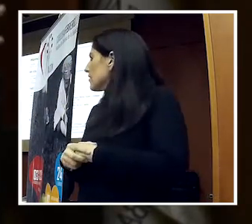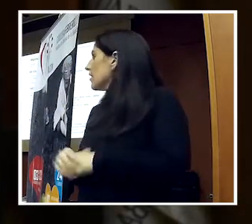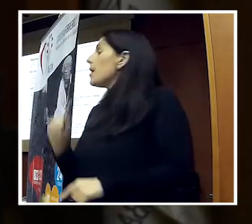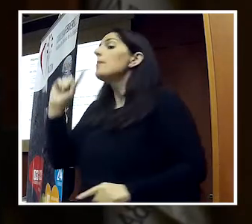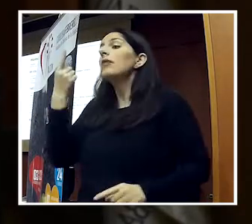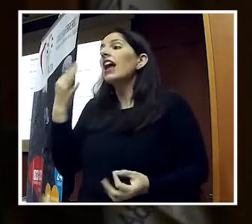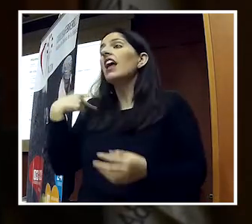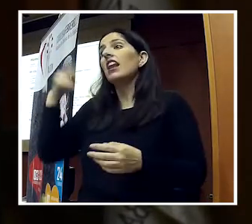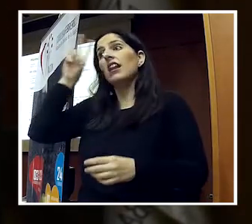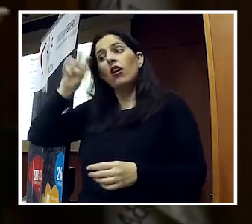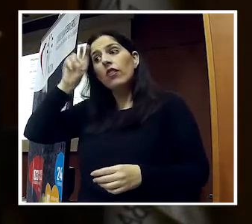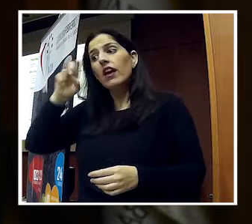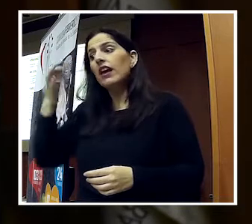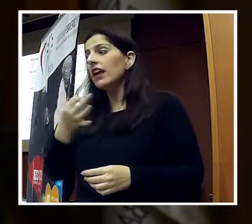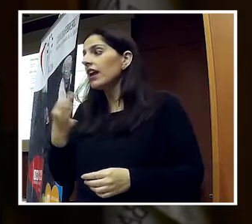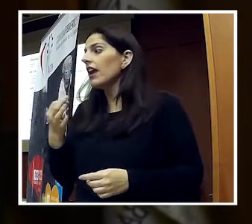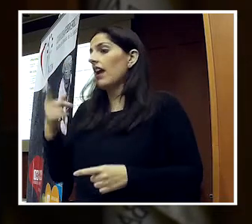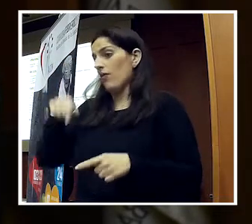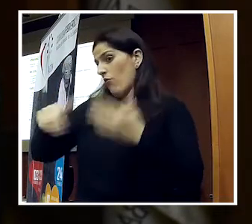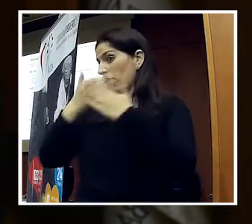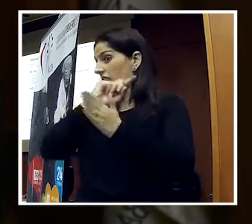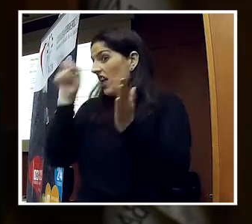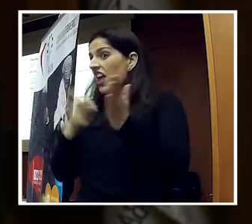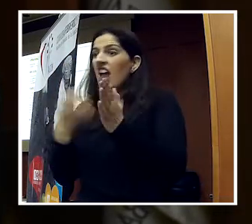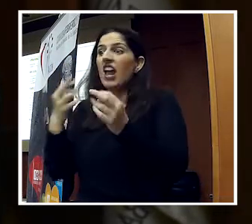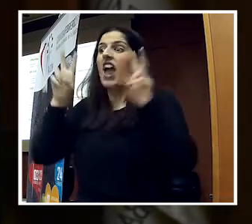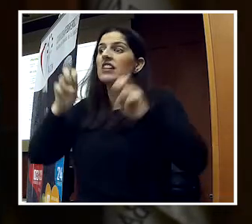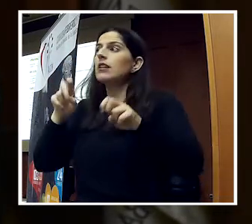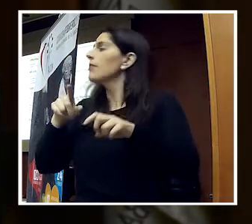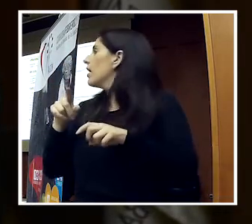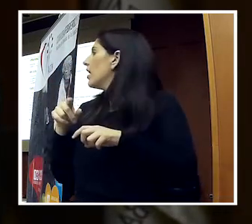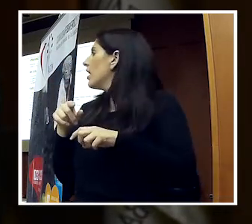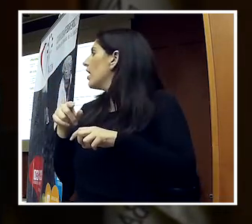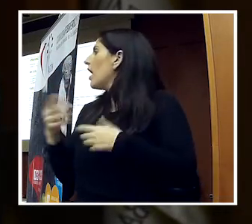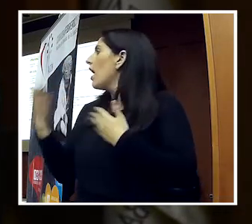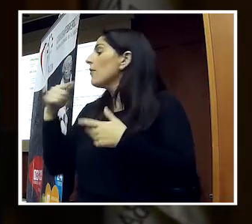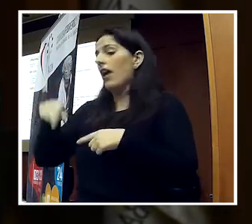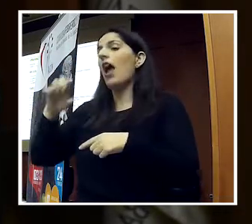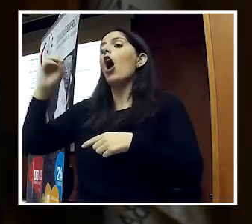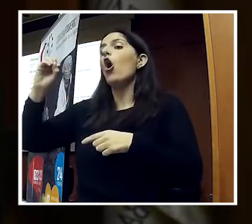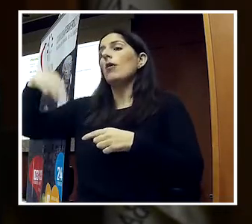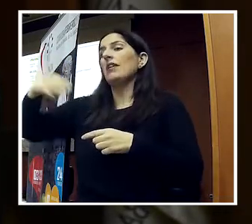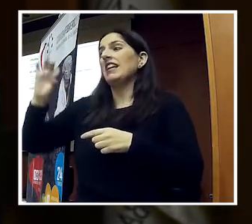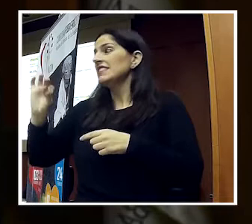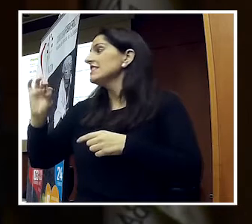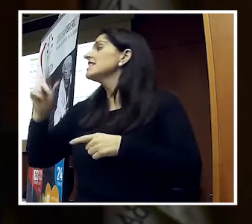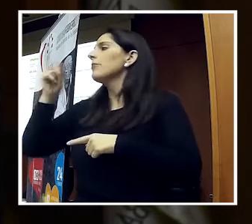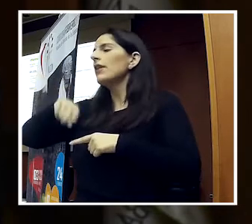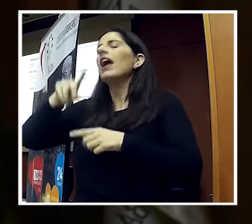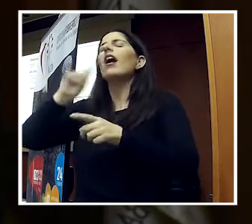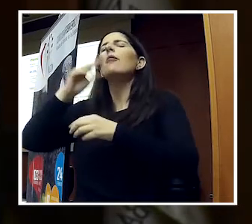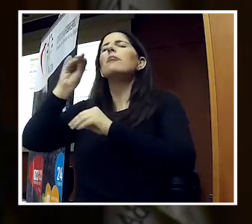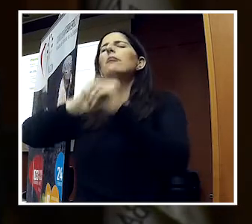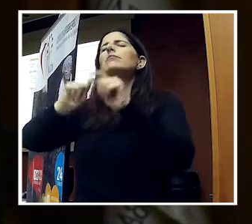Simplemente recordarles lo que vamos a hablar a lo largo de toda la mañana. Como ven, ya se ha dicho, la organización, la colaboración de la Universidad de Córdoba